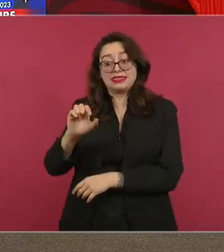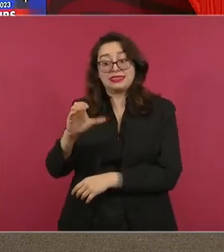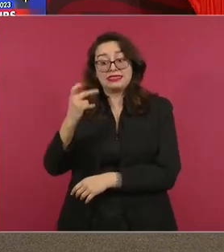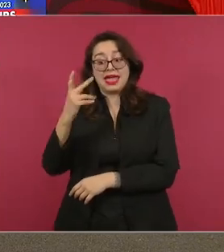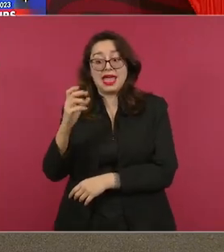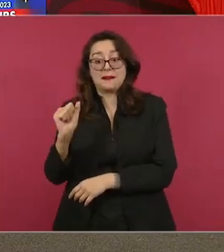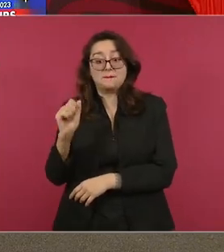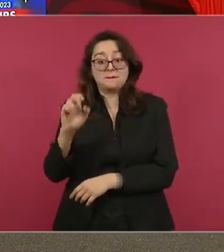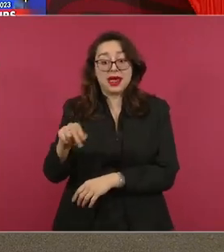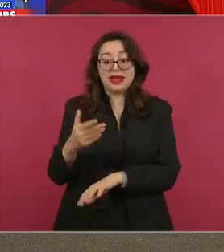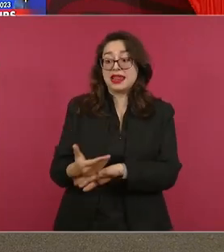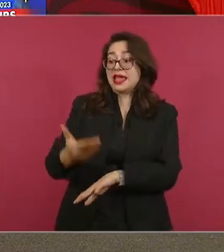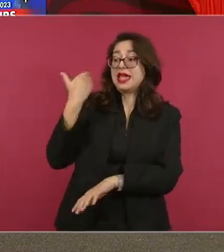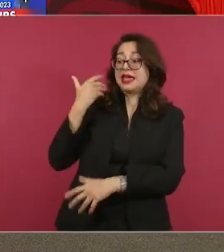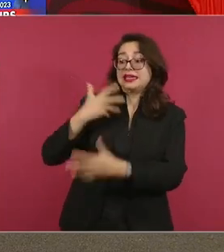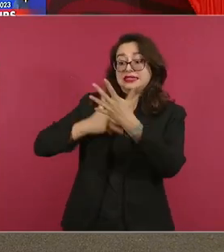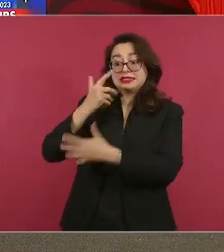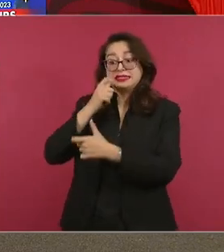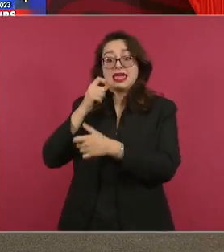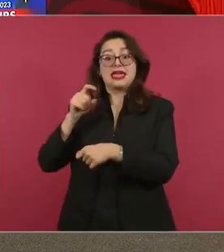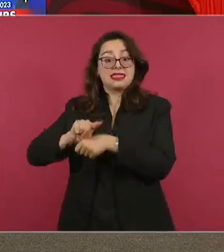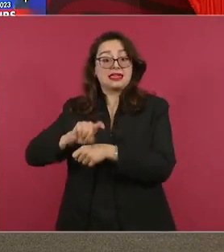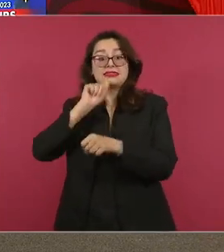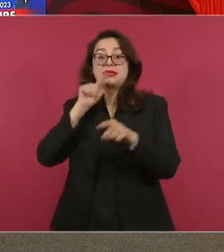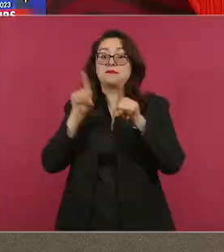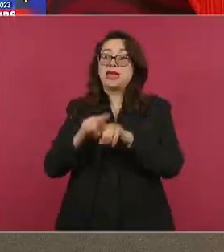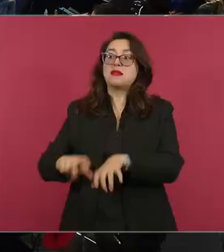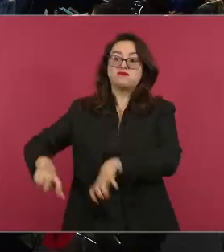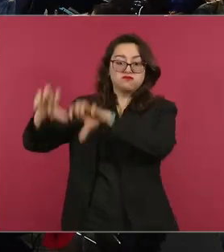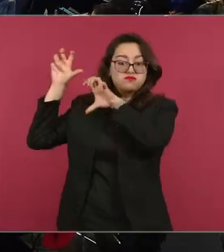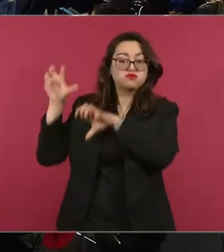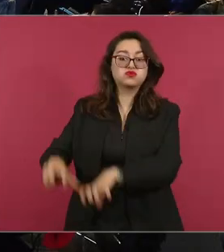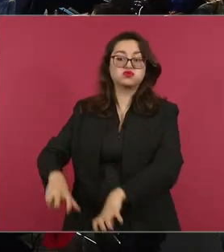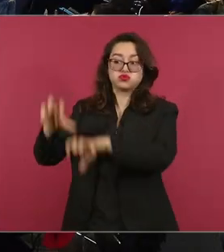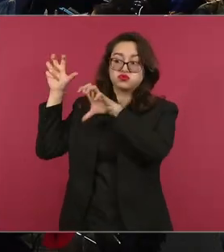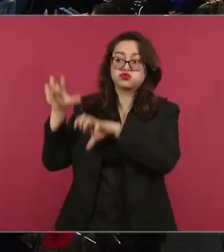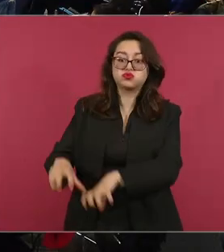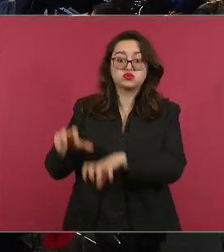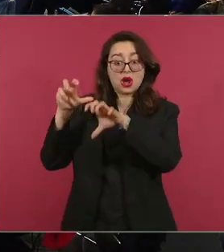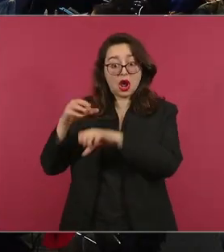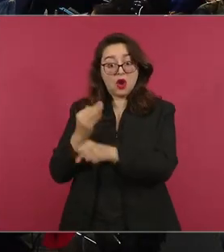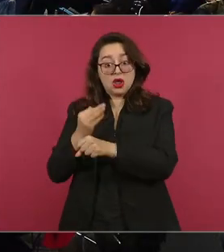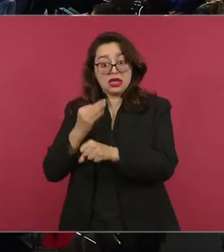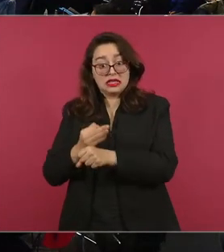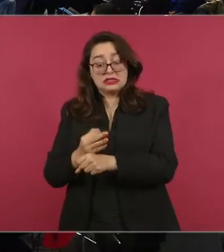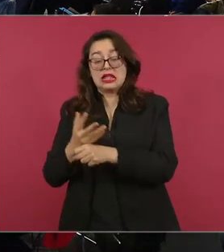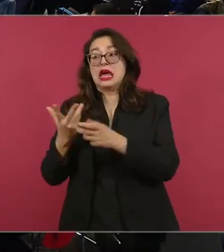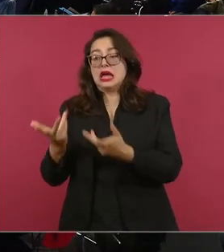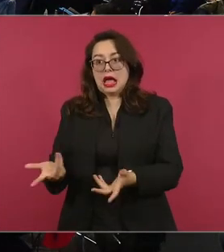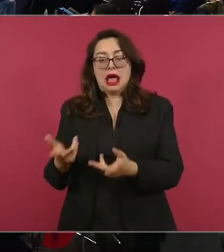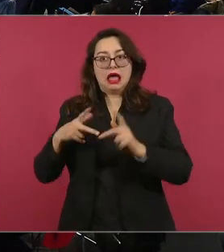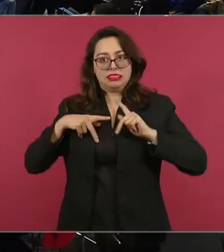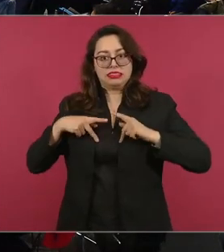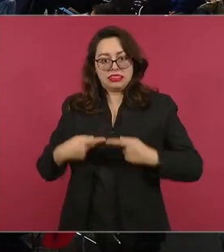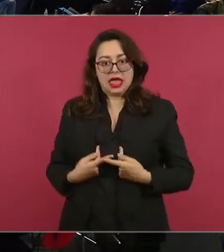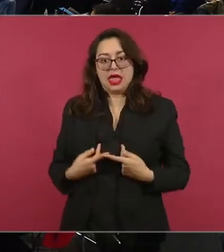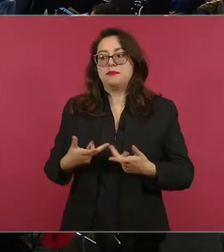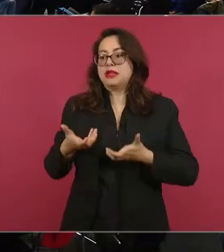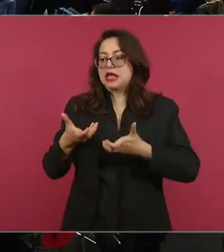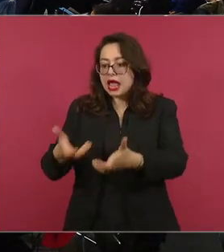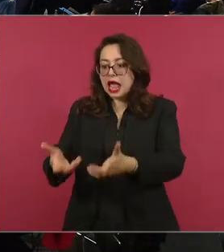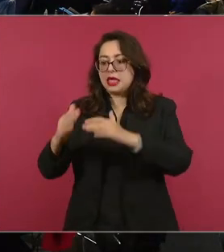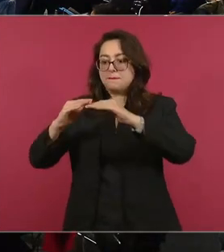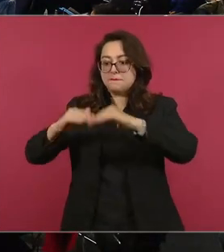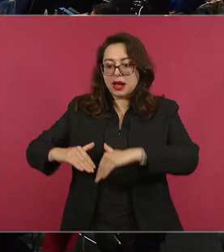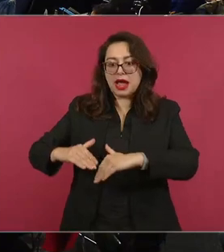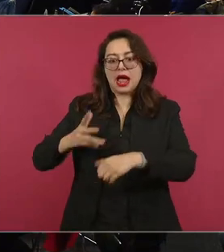15 días, Max, como tormenta tropical, lo golpeó. Está endeble, se cayeron algunas carreteras que fueron